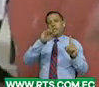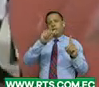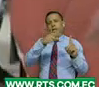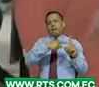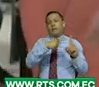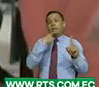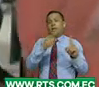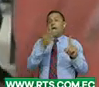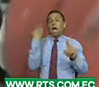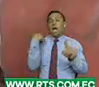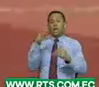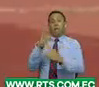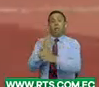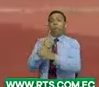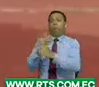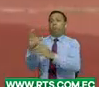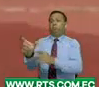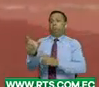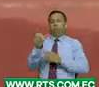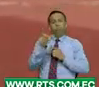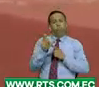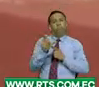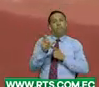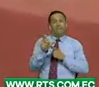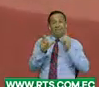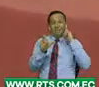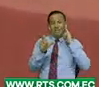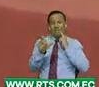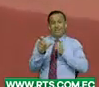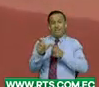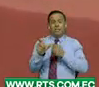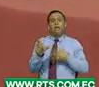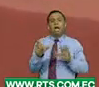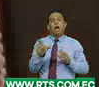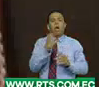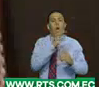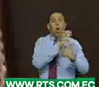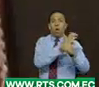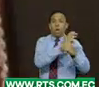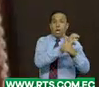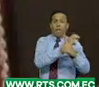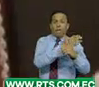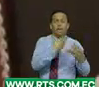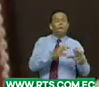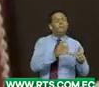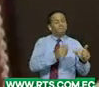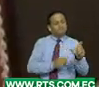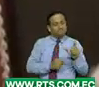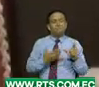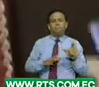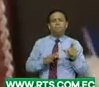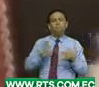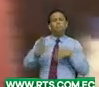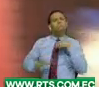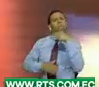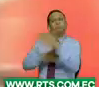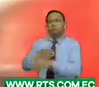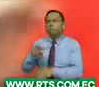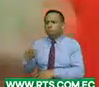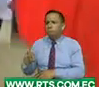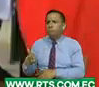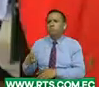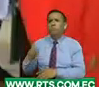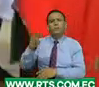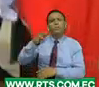discapacidad física y auditiva con el conadis pero cuando el ministerio de salud asumía la competencia le redujeron el porcentaje me